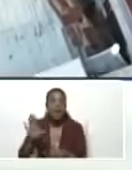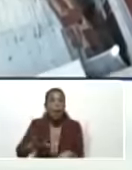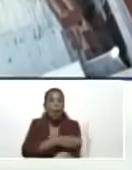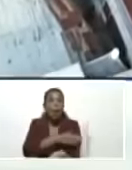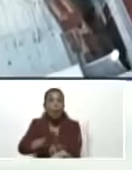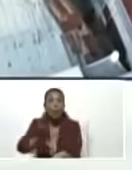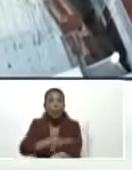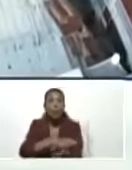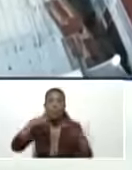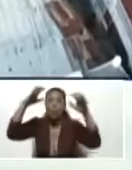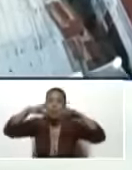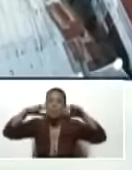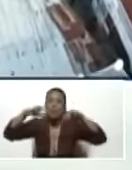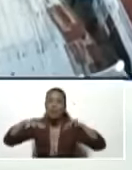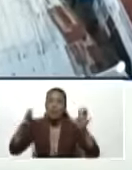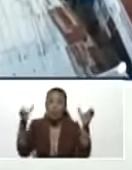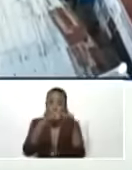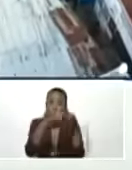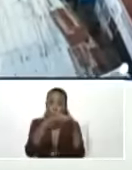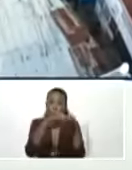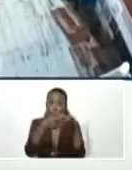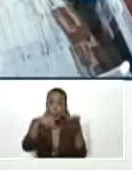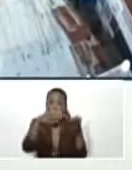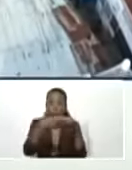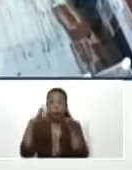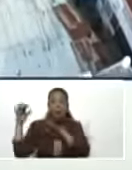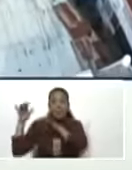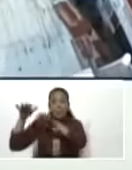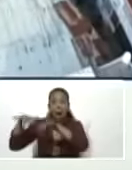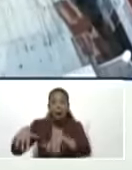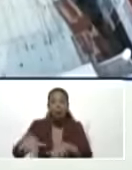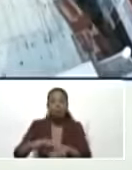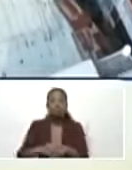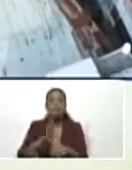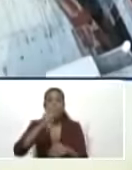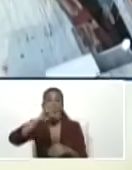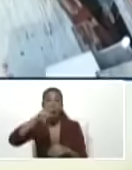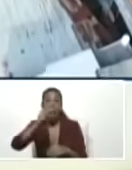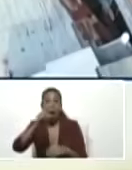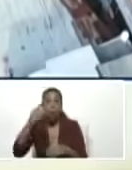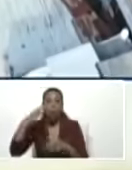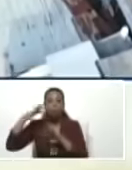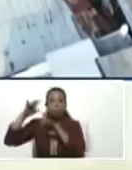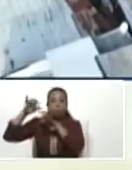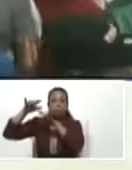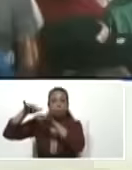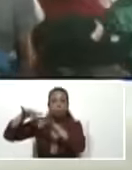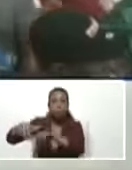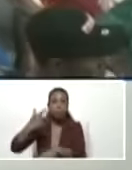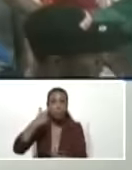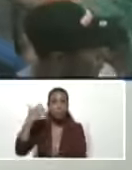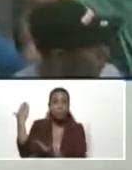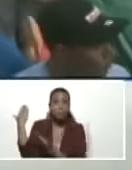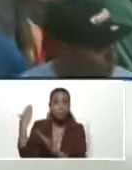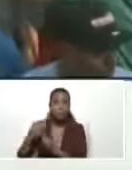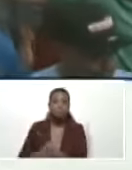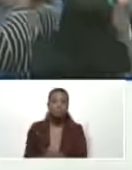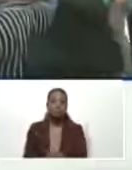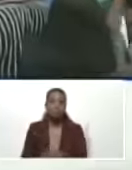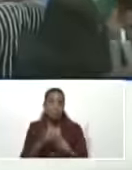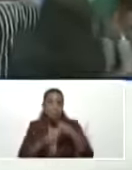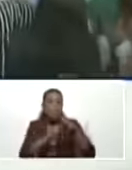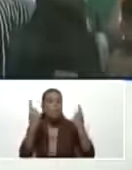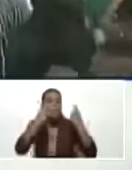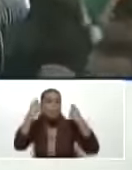que hicieron Llovinando Canto y el Potro Álvarez. Y bajaron. Y bajaron. Y bajaron. Estamos haciendo